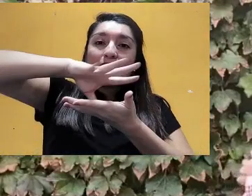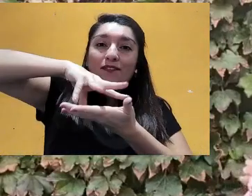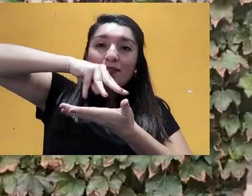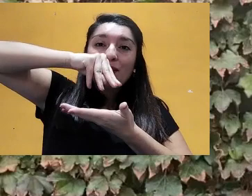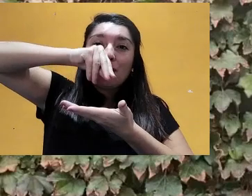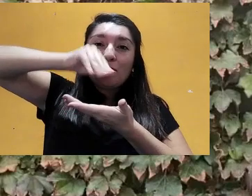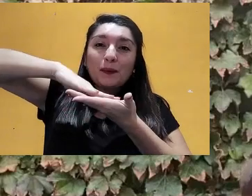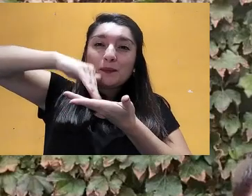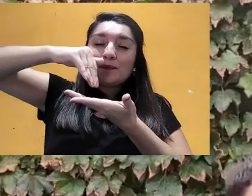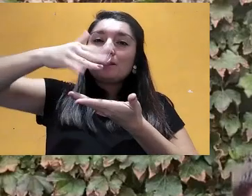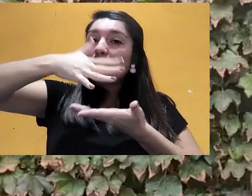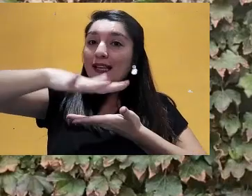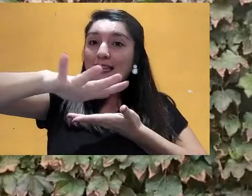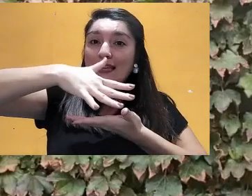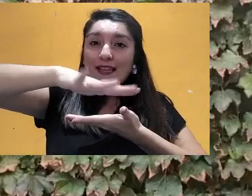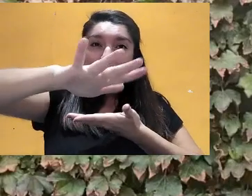vaselina líquida, ¿ya?